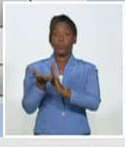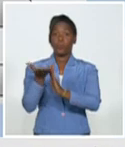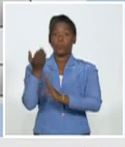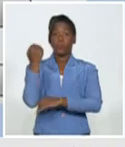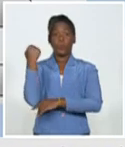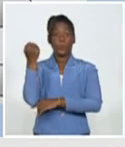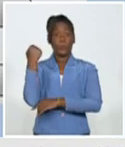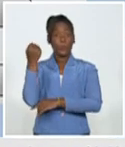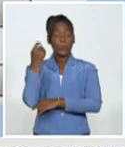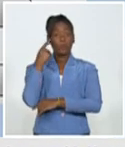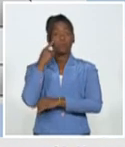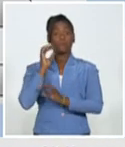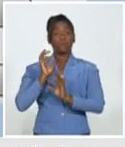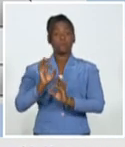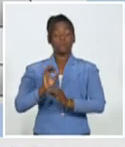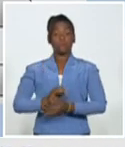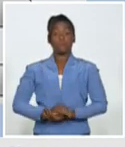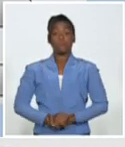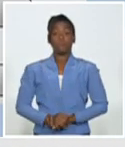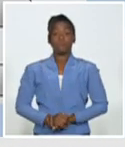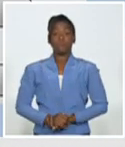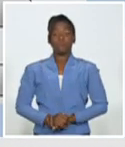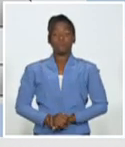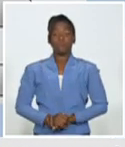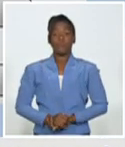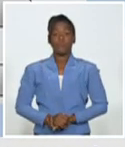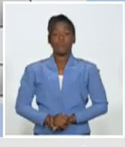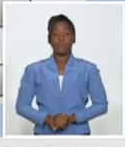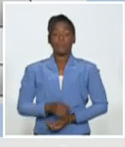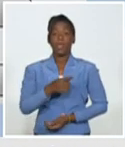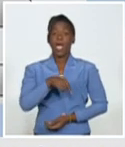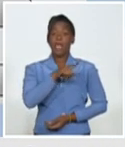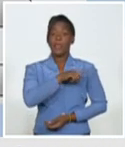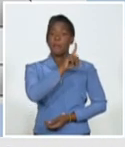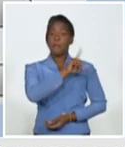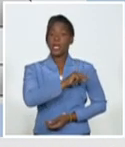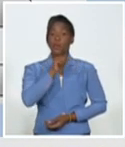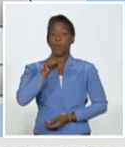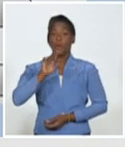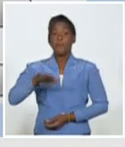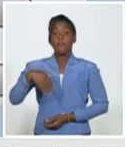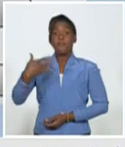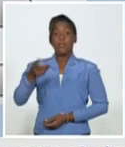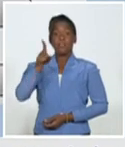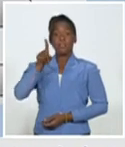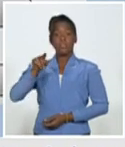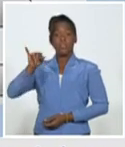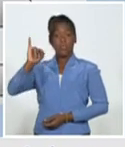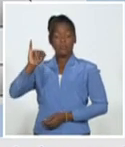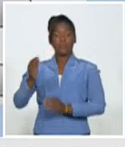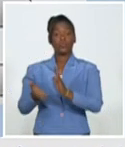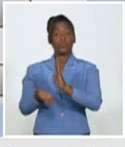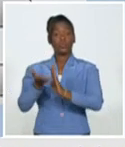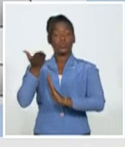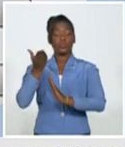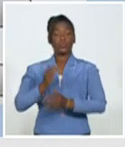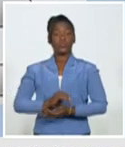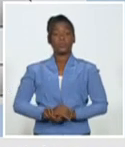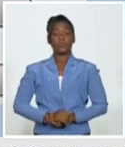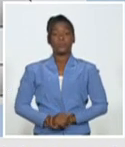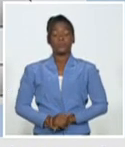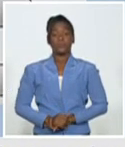incluso 16 casos más que el día de ayer, y un % de